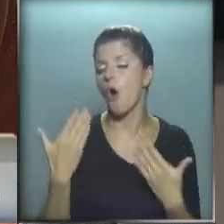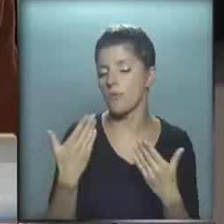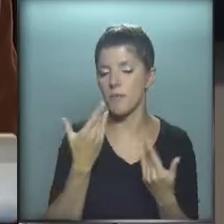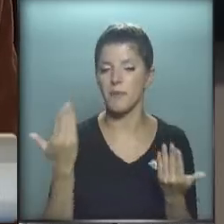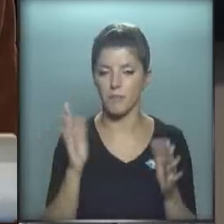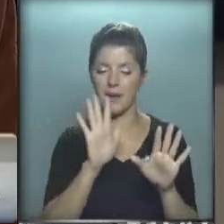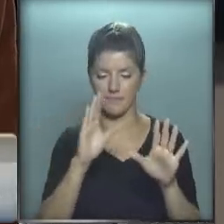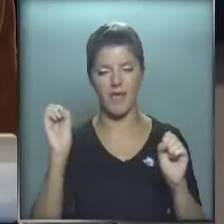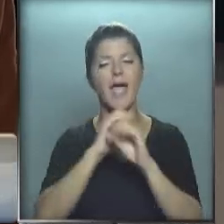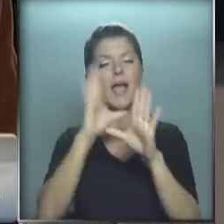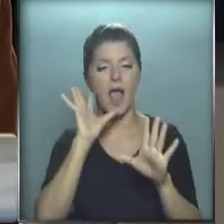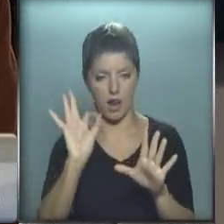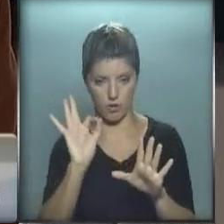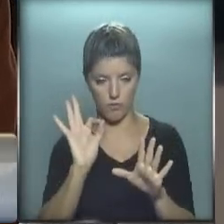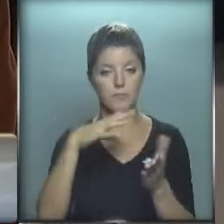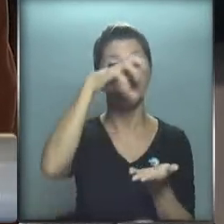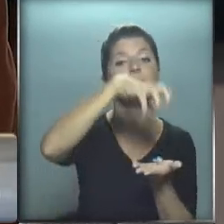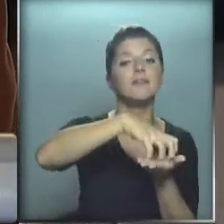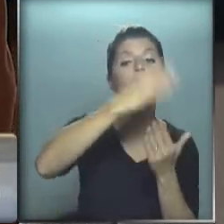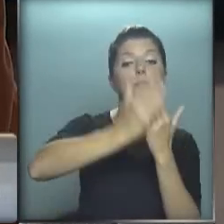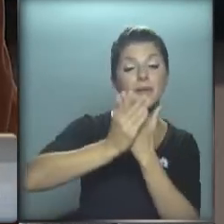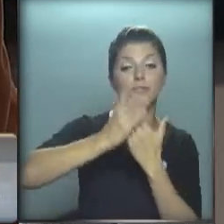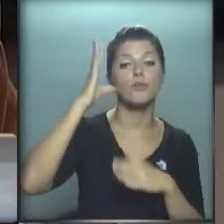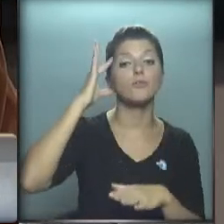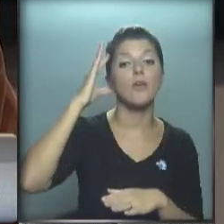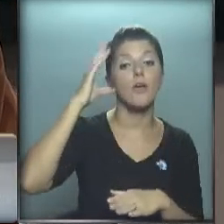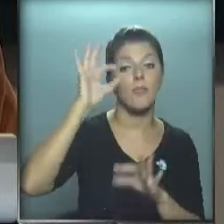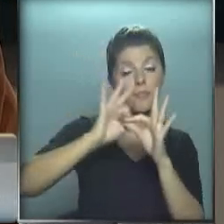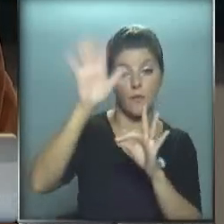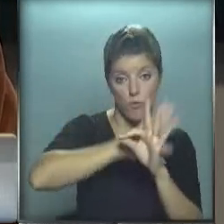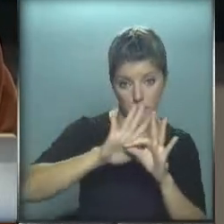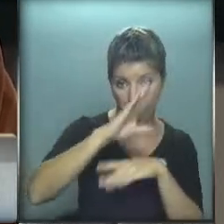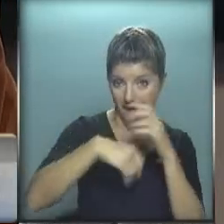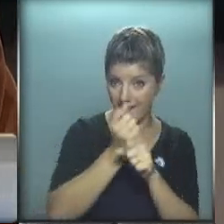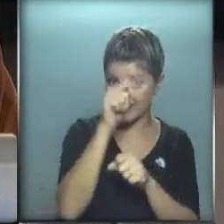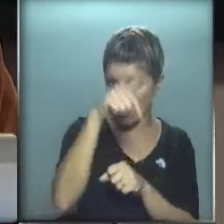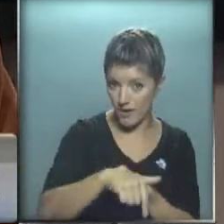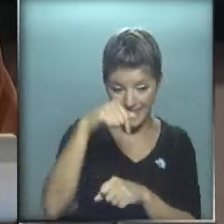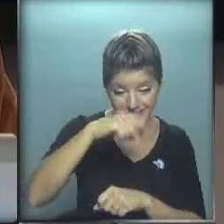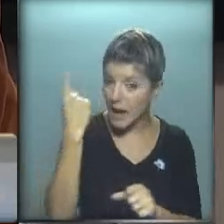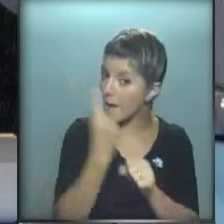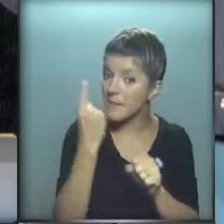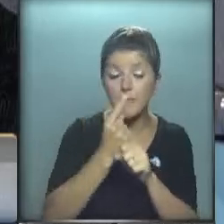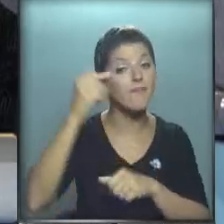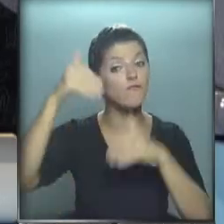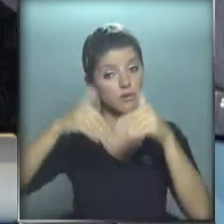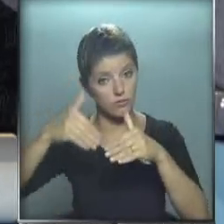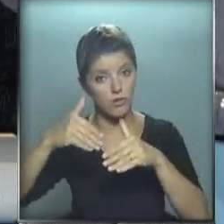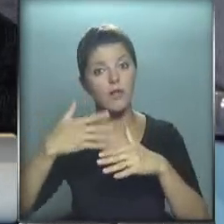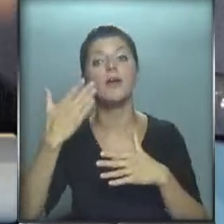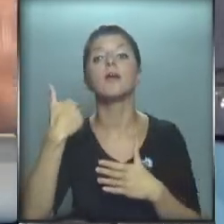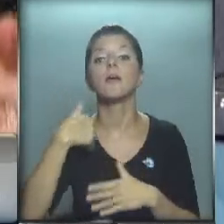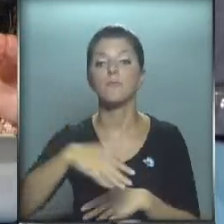aclarar una cosa el parlamento europeo hasta ahora no tenía el por primera vez en esta elección va a tener el poder de